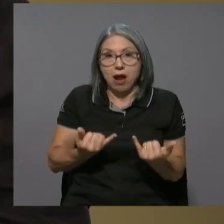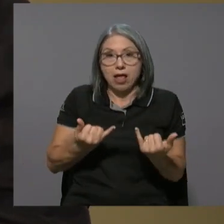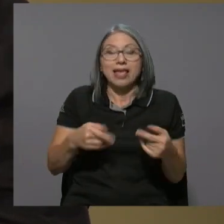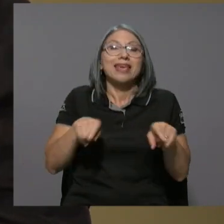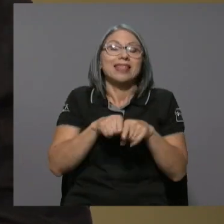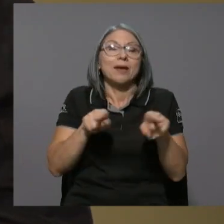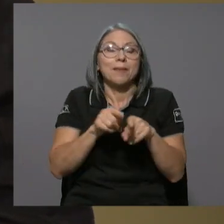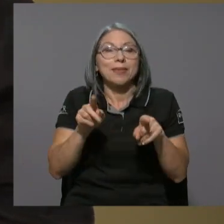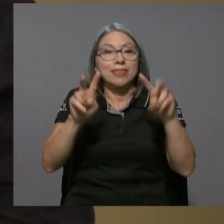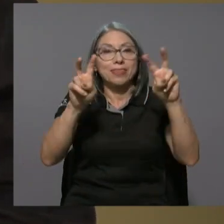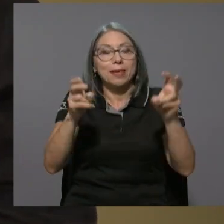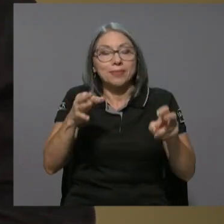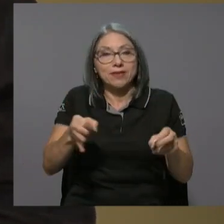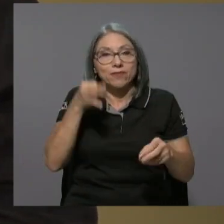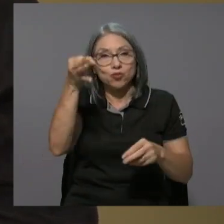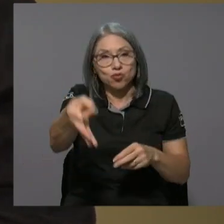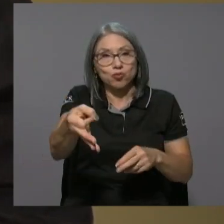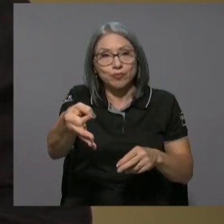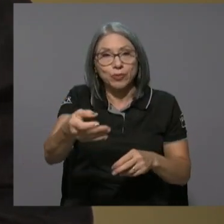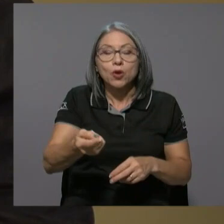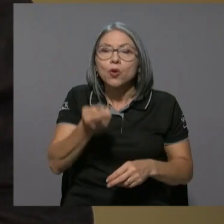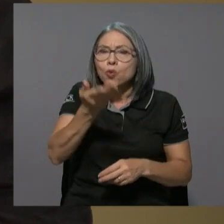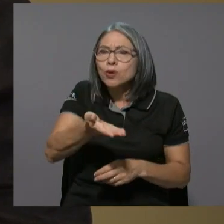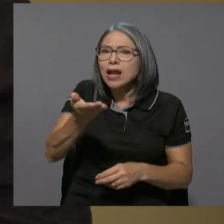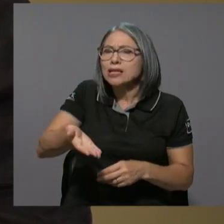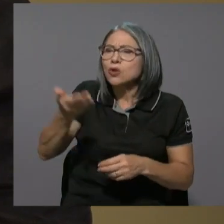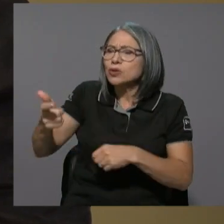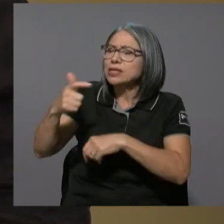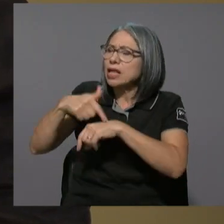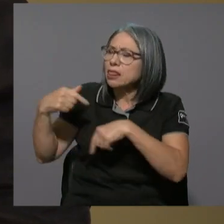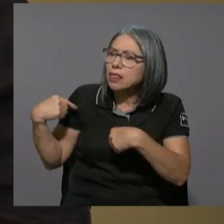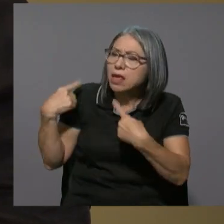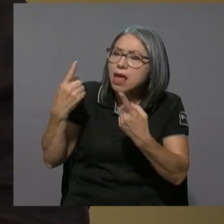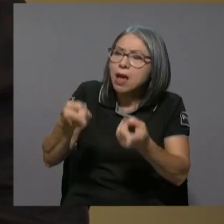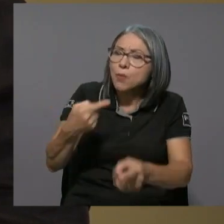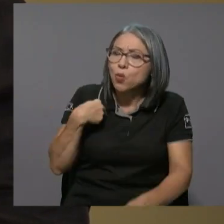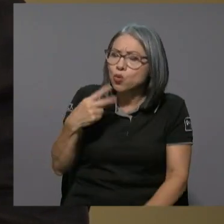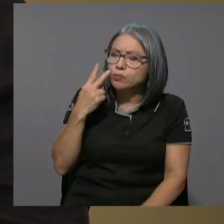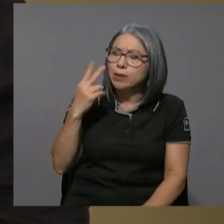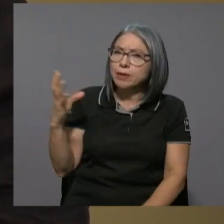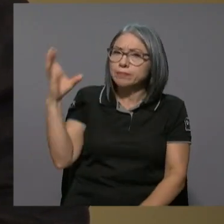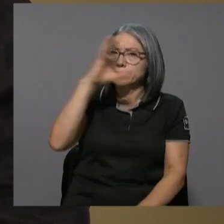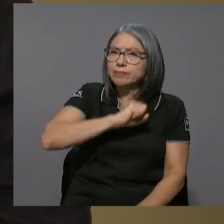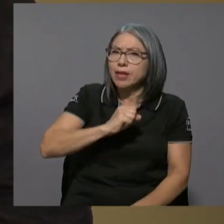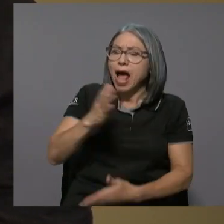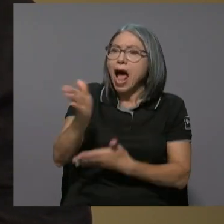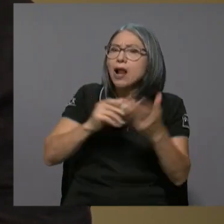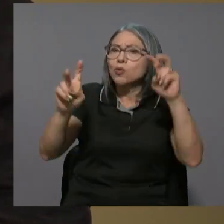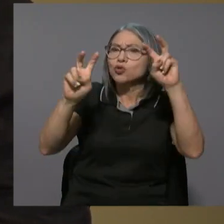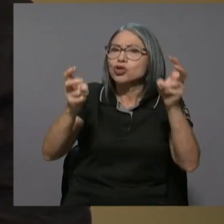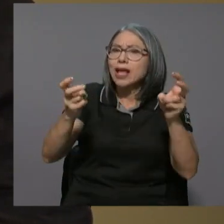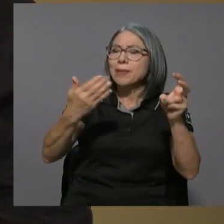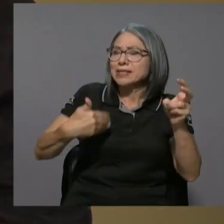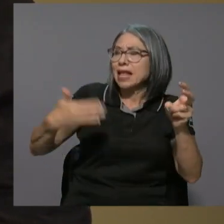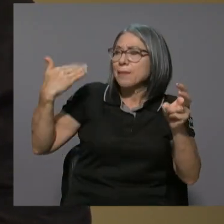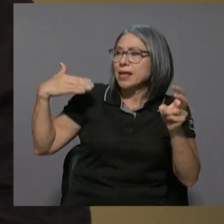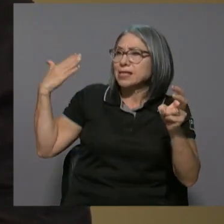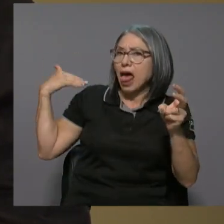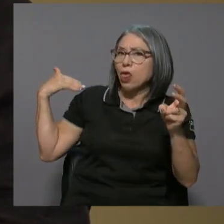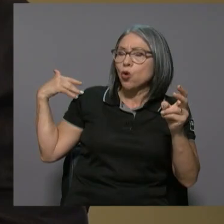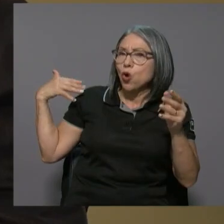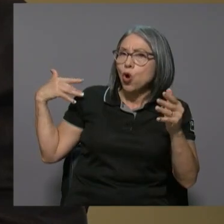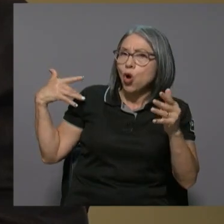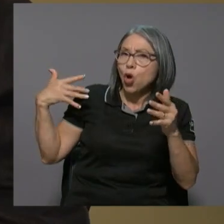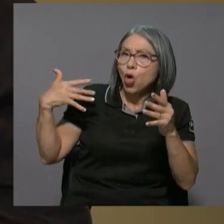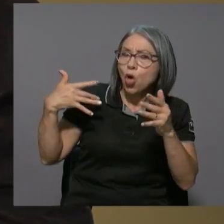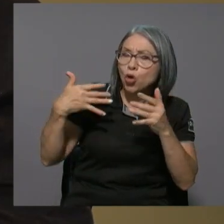vienen a futuro. Y una de las cosas que uno observa en el tiempo es que algunos de los temas que hemos estudiado en el pasado todavía están vigentes. Es decir,